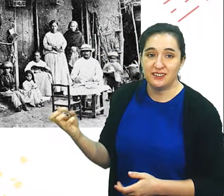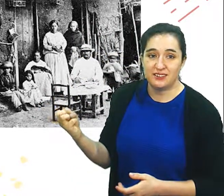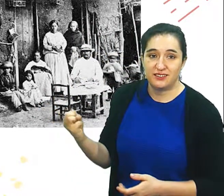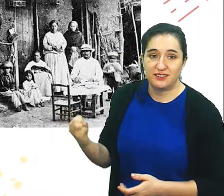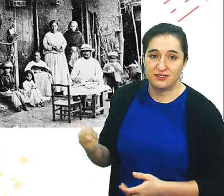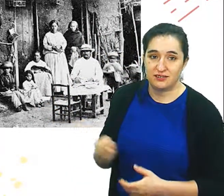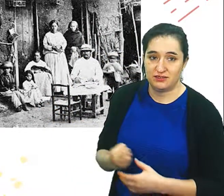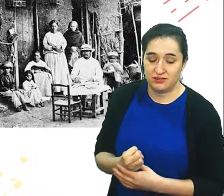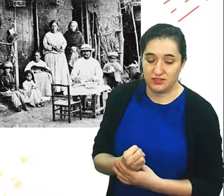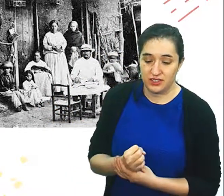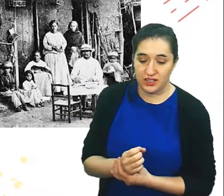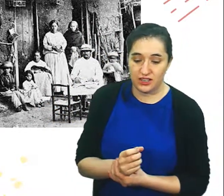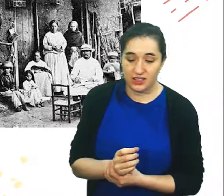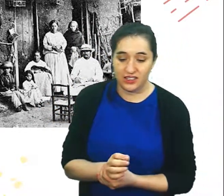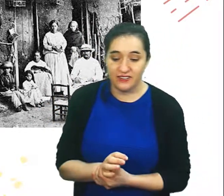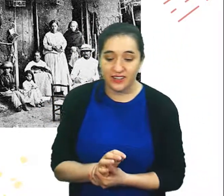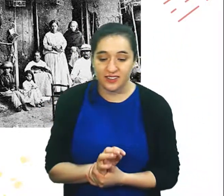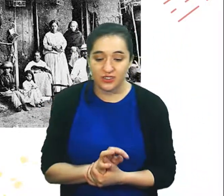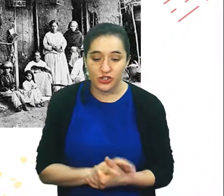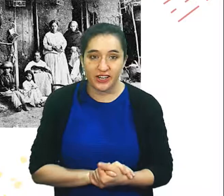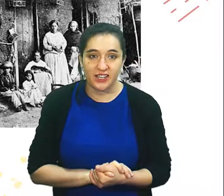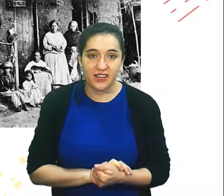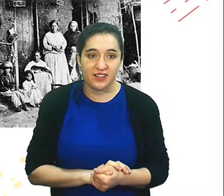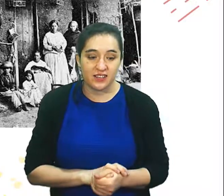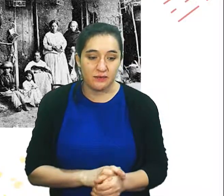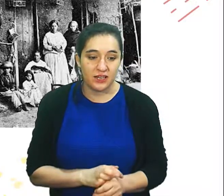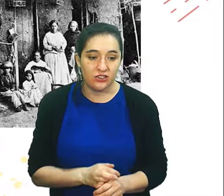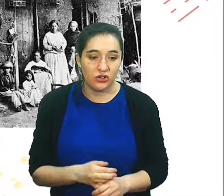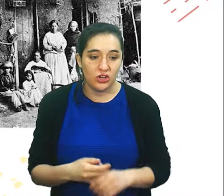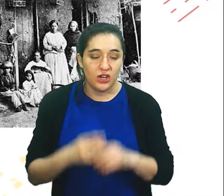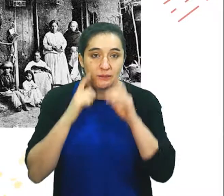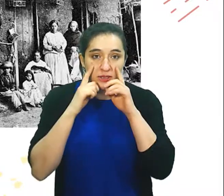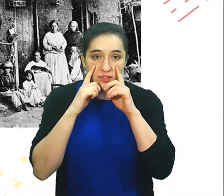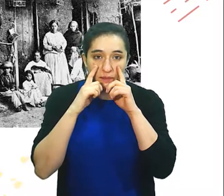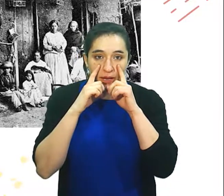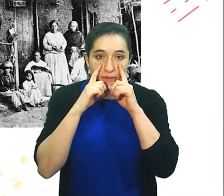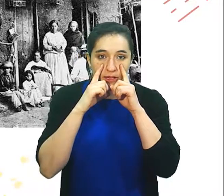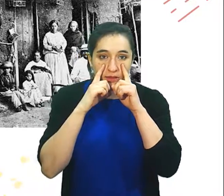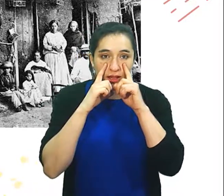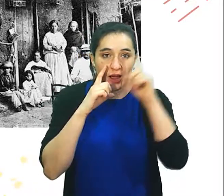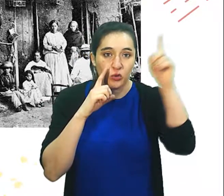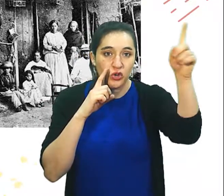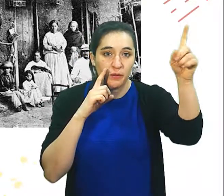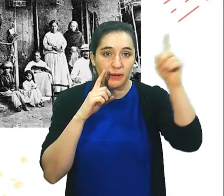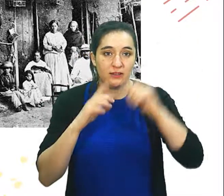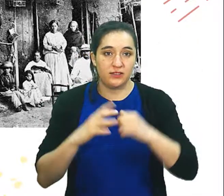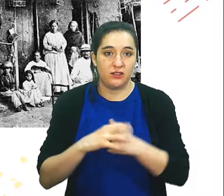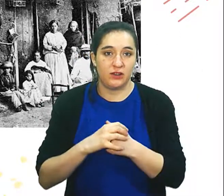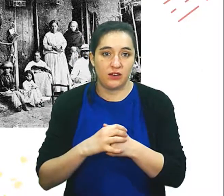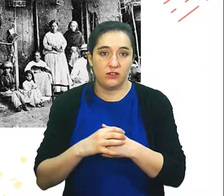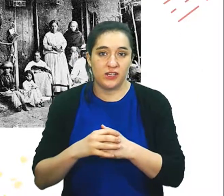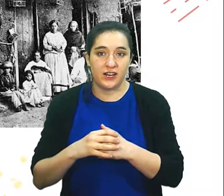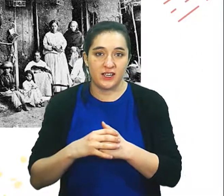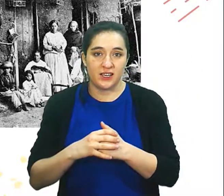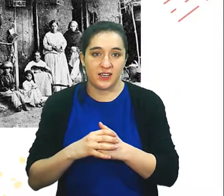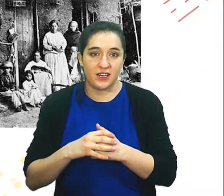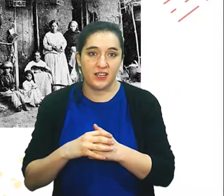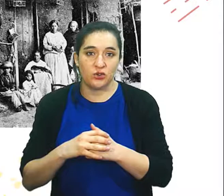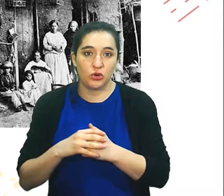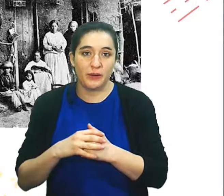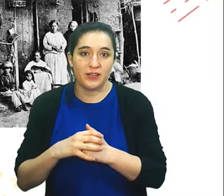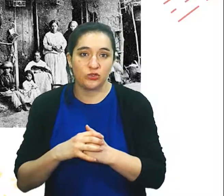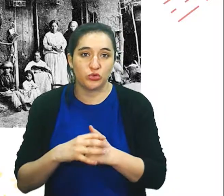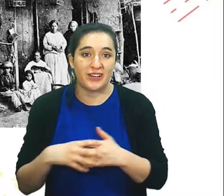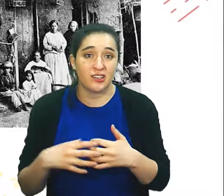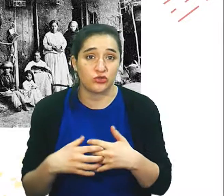oligarquía. Ya, relevante, esta oligarquía va a estar mirando principalmente a Europa, va a ser una oligarquía que cree